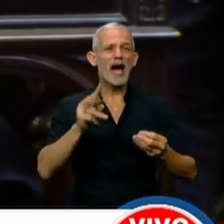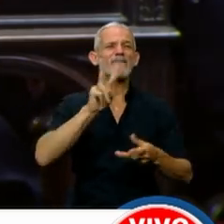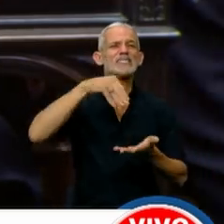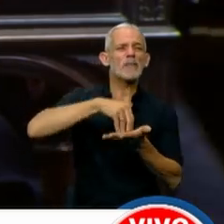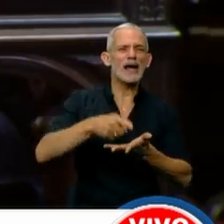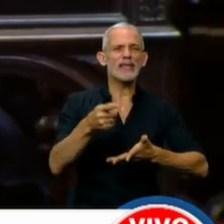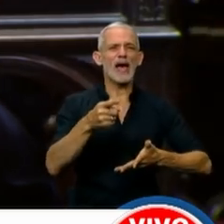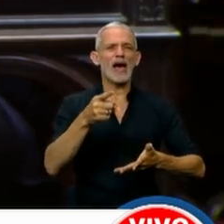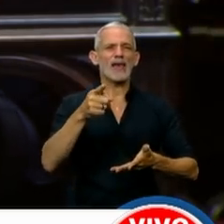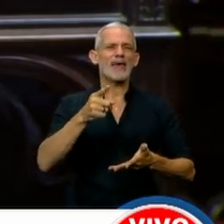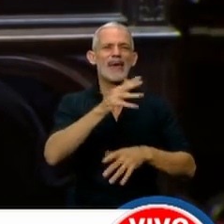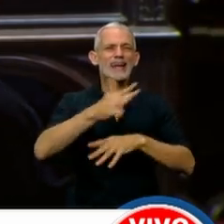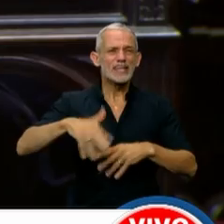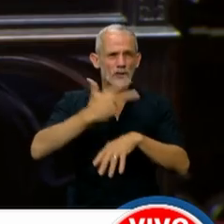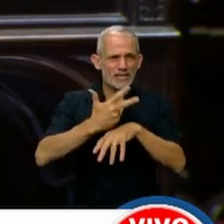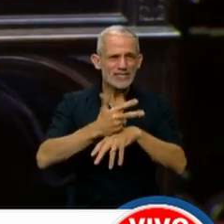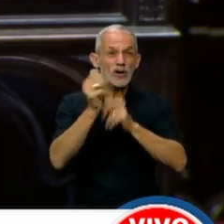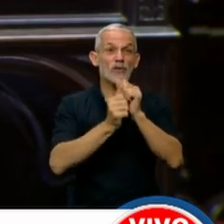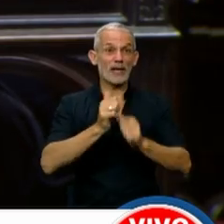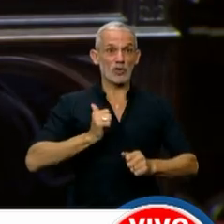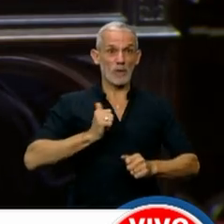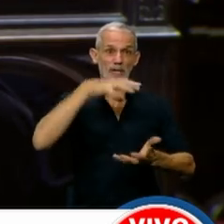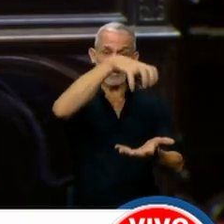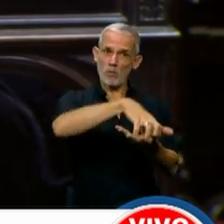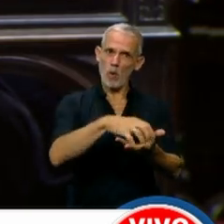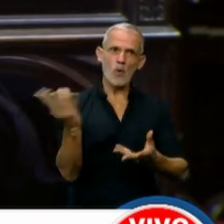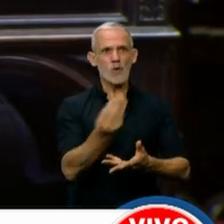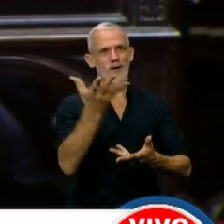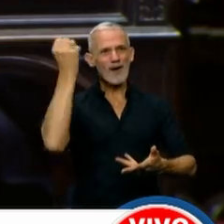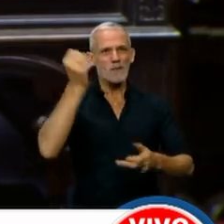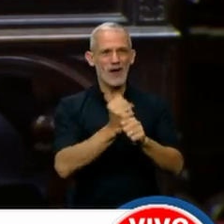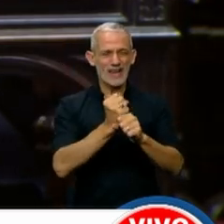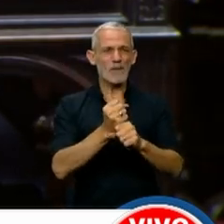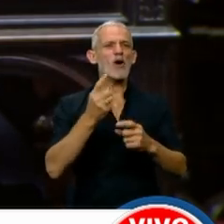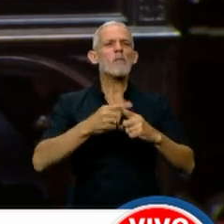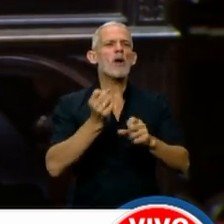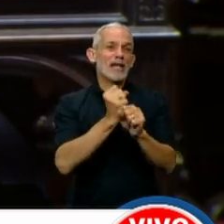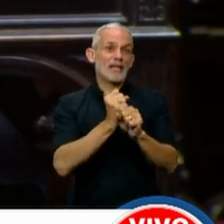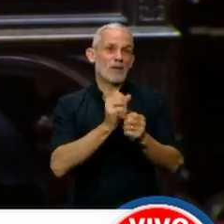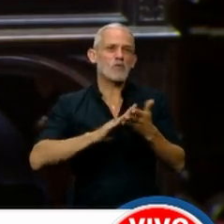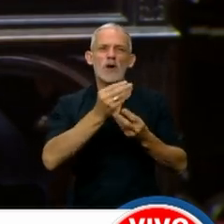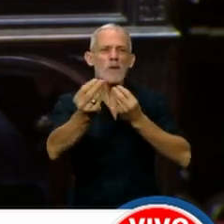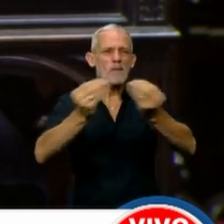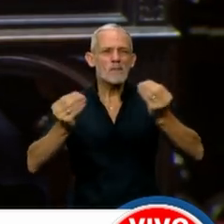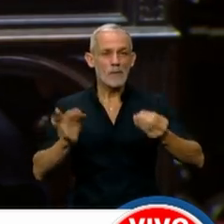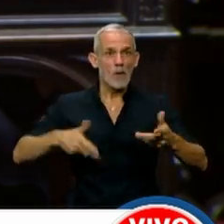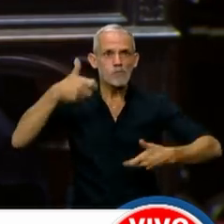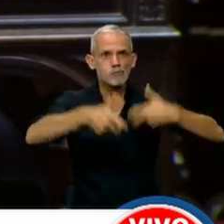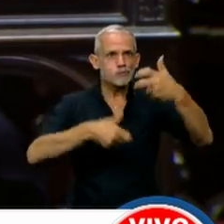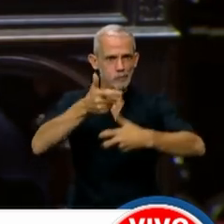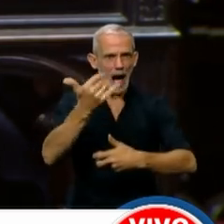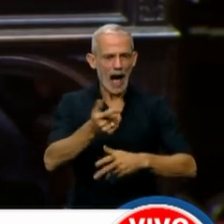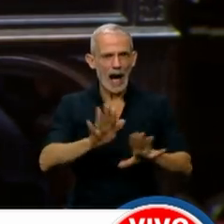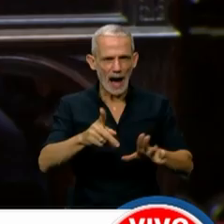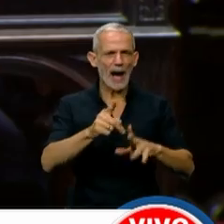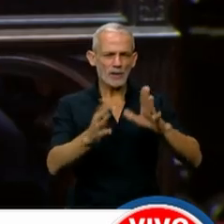río tercero de fabricaciones militares que han recuperado su trabajo a partir de las nuevas tareas que se están haciendo las nuevas inversiones que se están haciendo